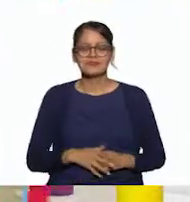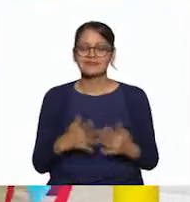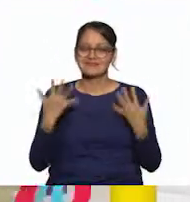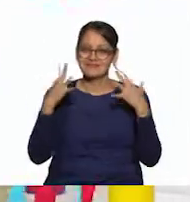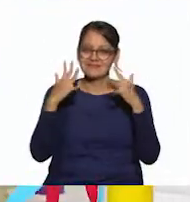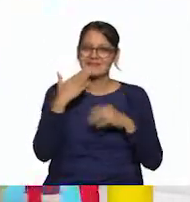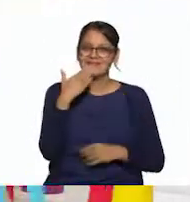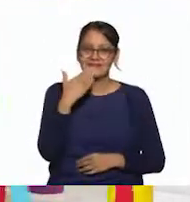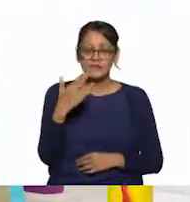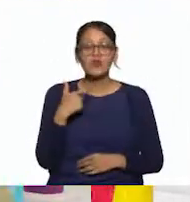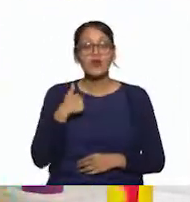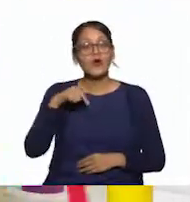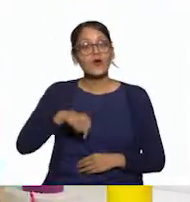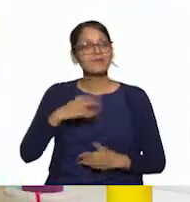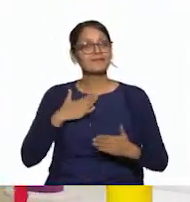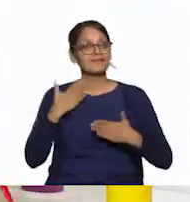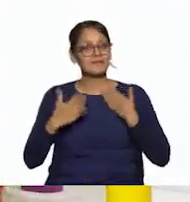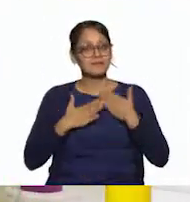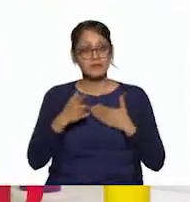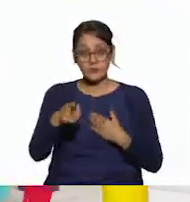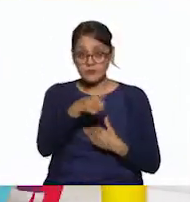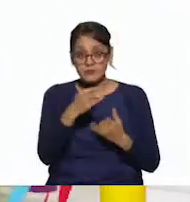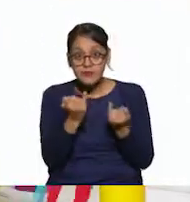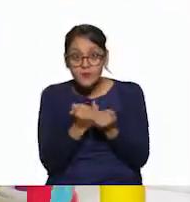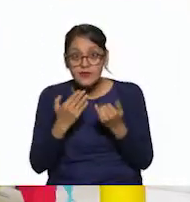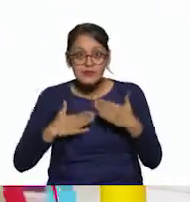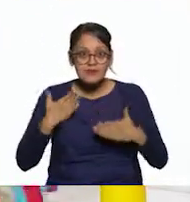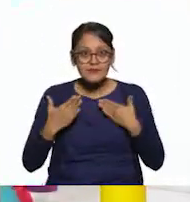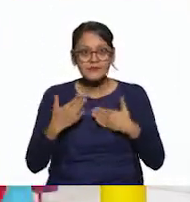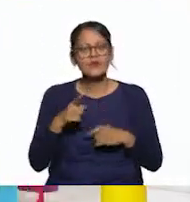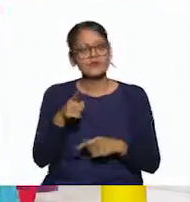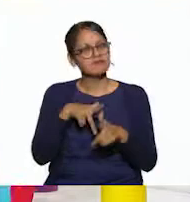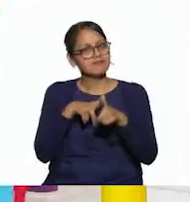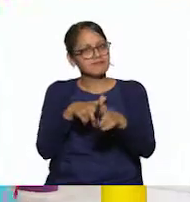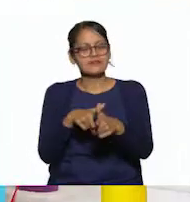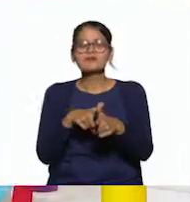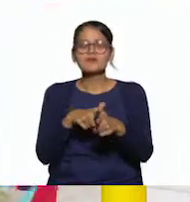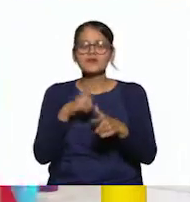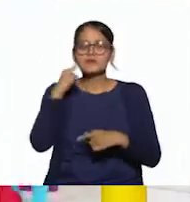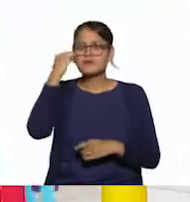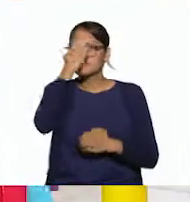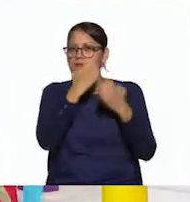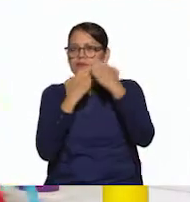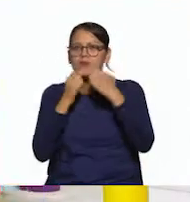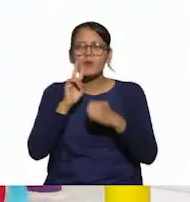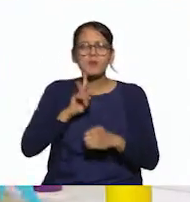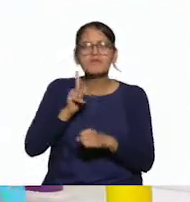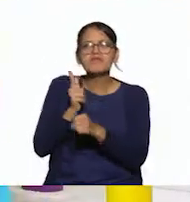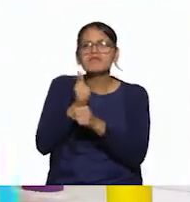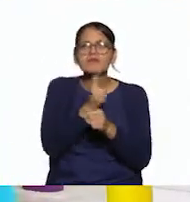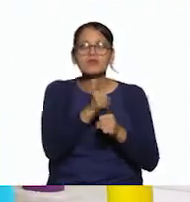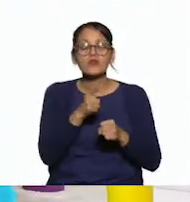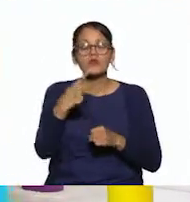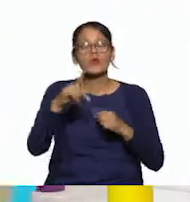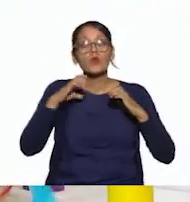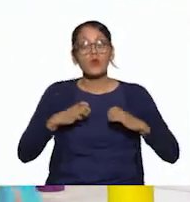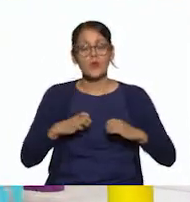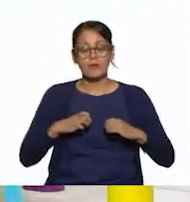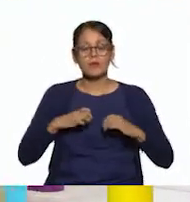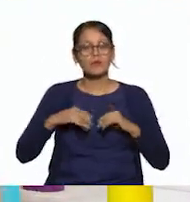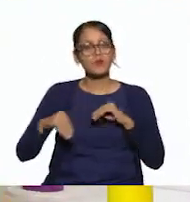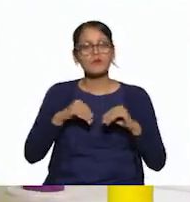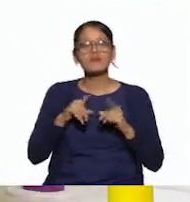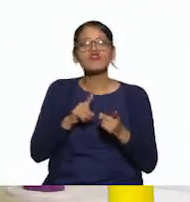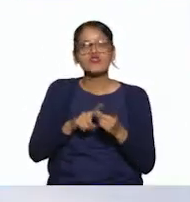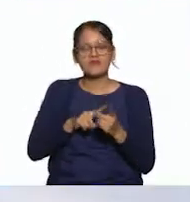muy bien. La verdad es que yo me divertí muchísimo. ¿Ustedes también? Pues sigan explorando todas las posibilidades de movimiento que tiene su cuerpo dentro de su